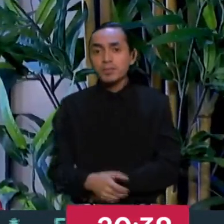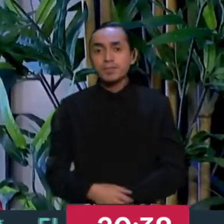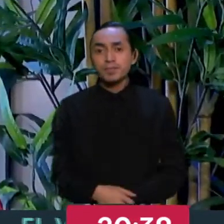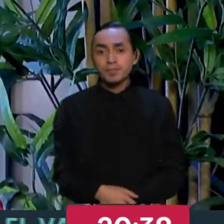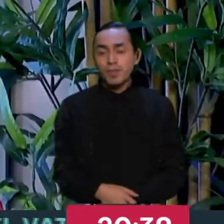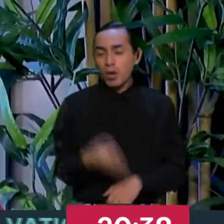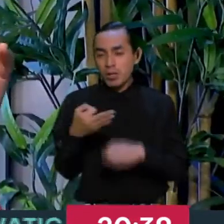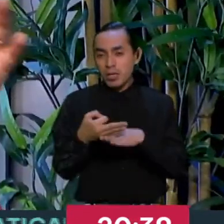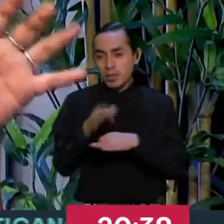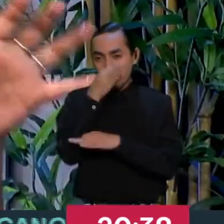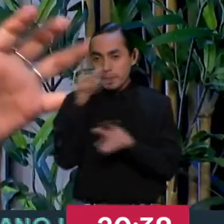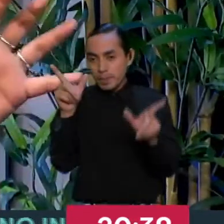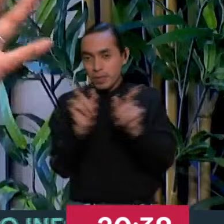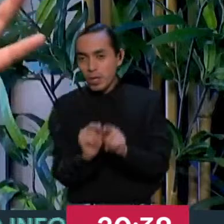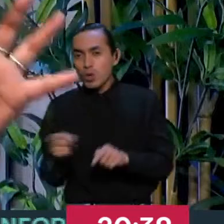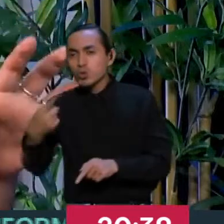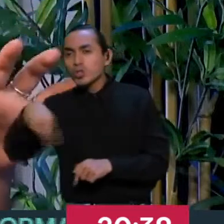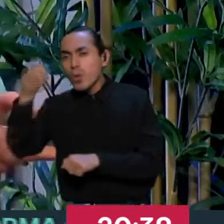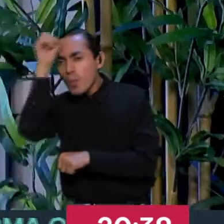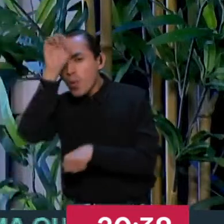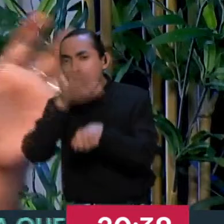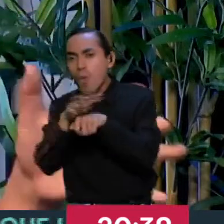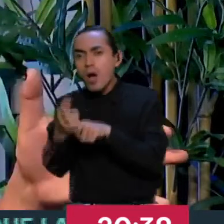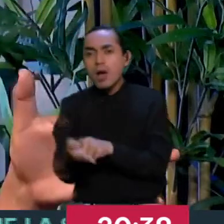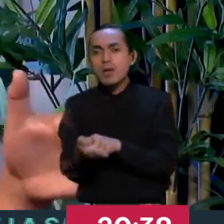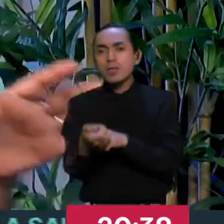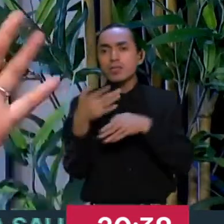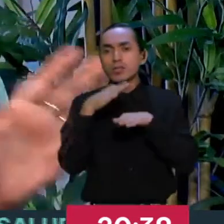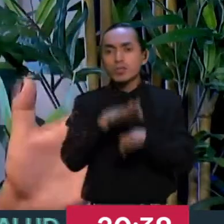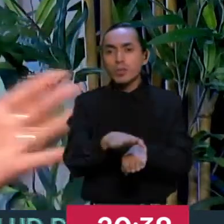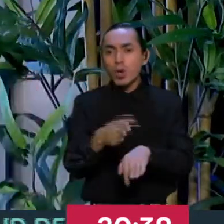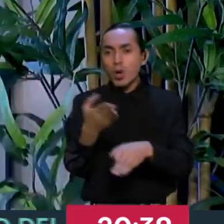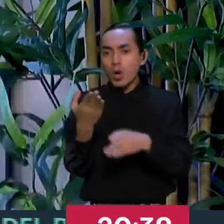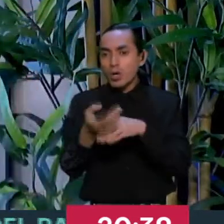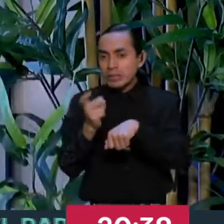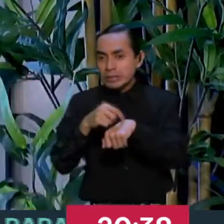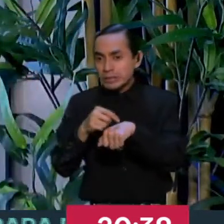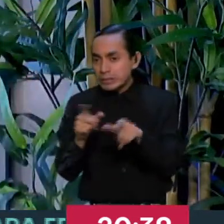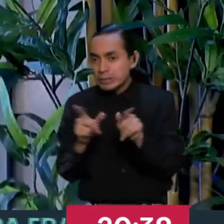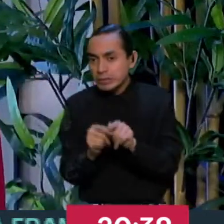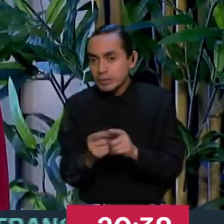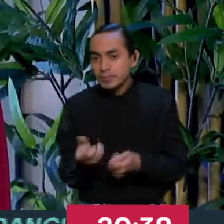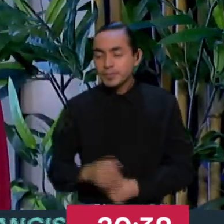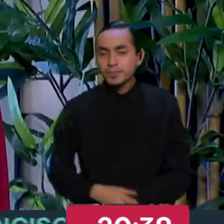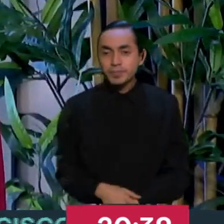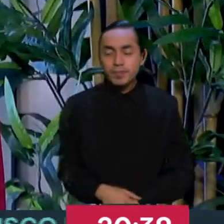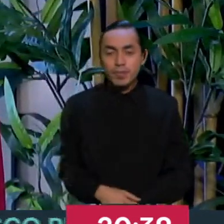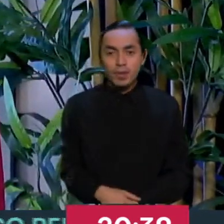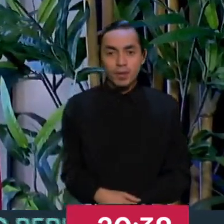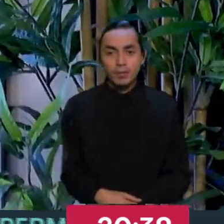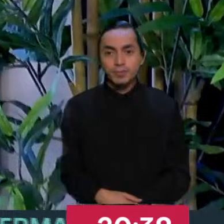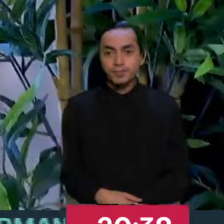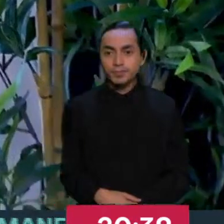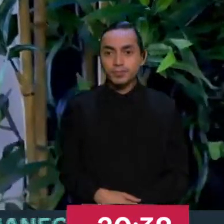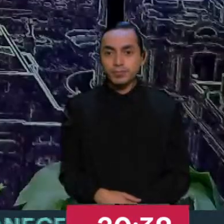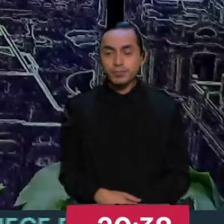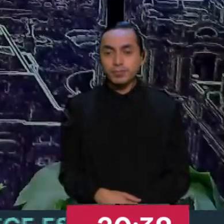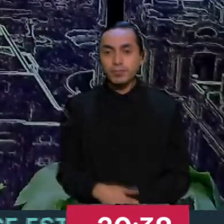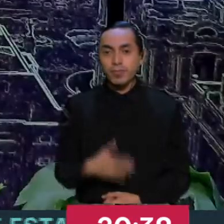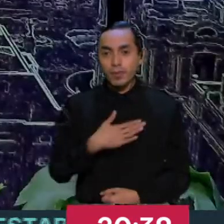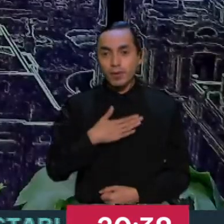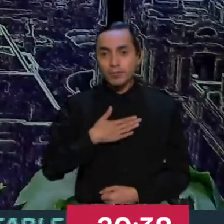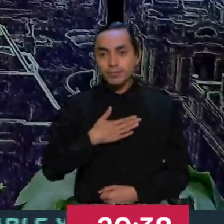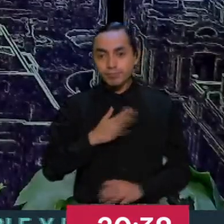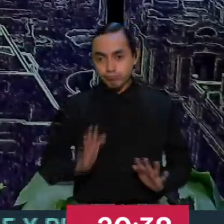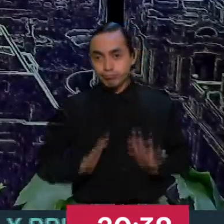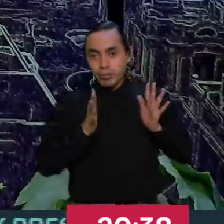opinan respecto a esto? Nos quedan un par de minutos, así que... Mira, a mí me sorprende mucho que la ENACIC, la Encuesta